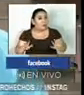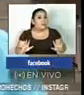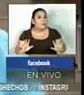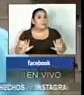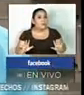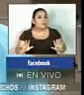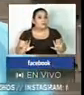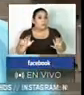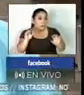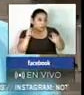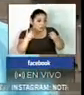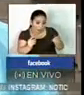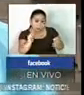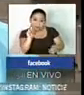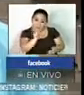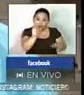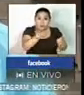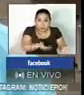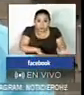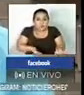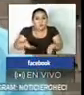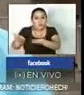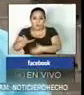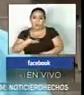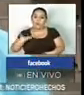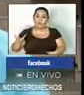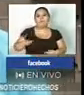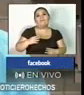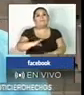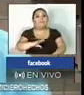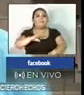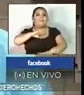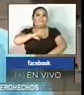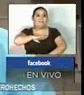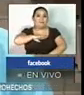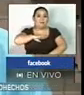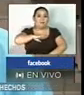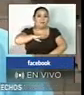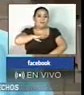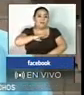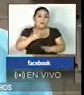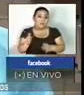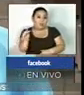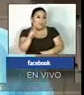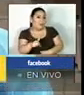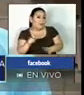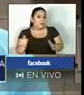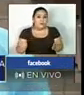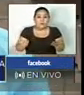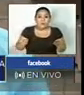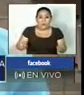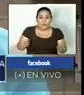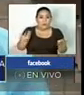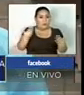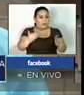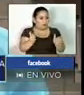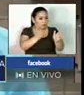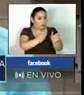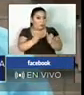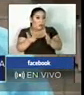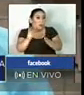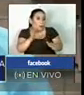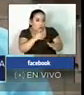podido dar el alta, lo cual nos llena de satisfacción. Y estamos aquí porque hemos coordinado el